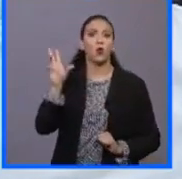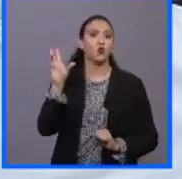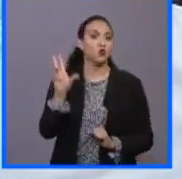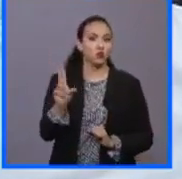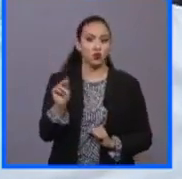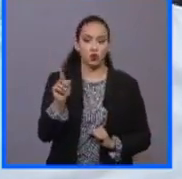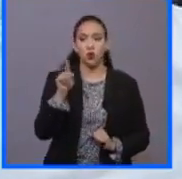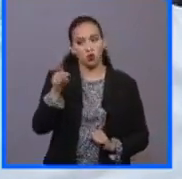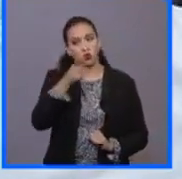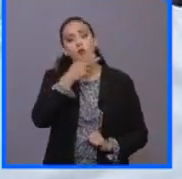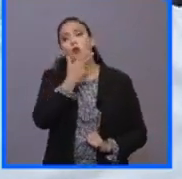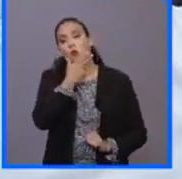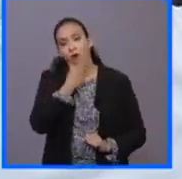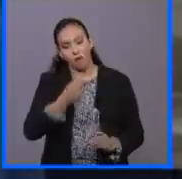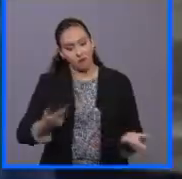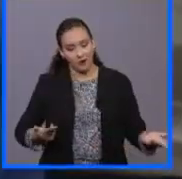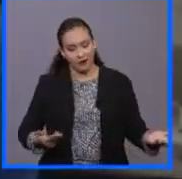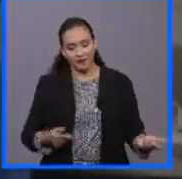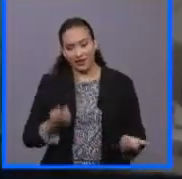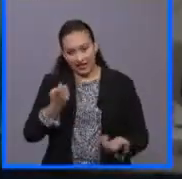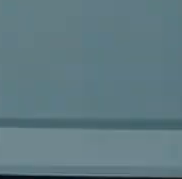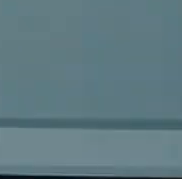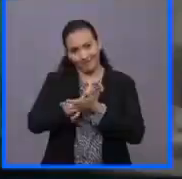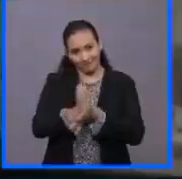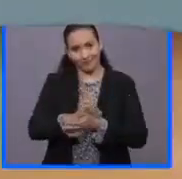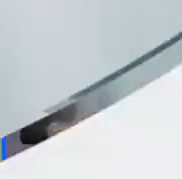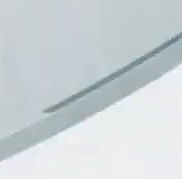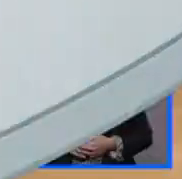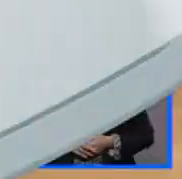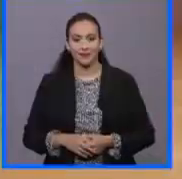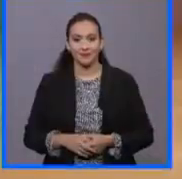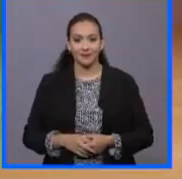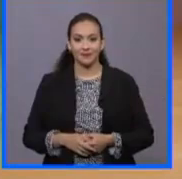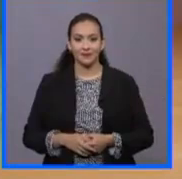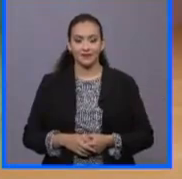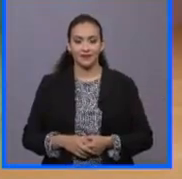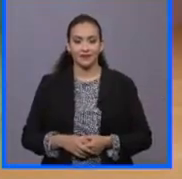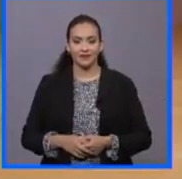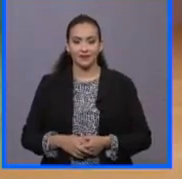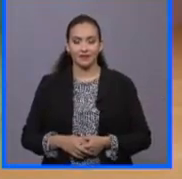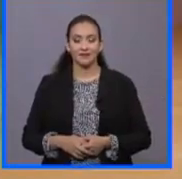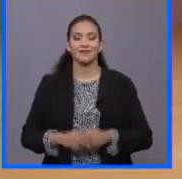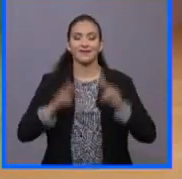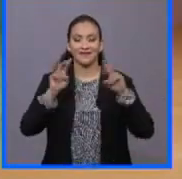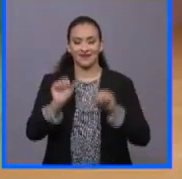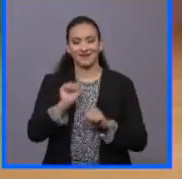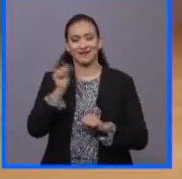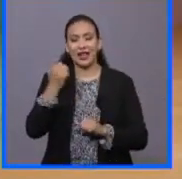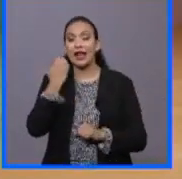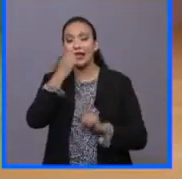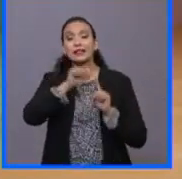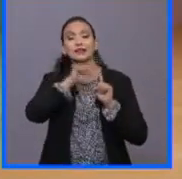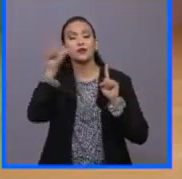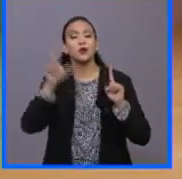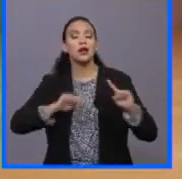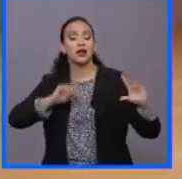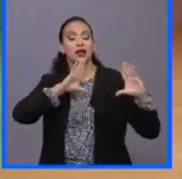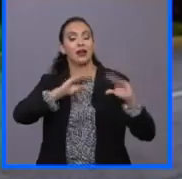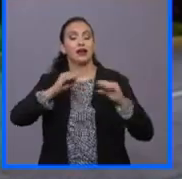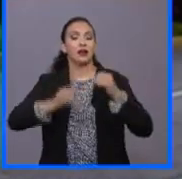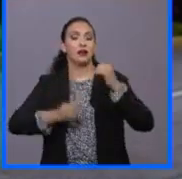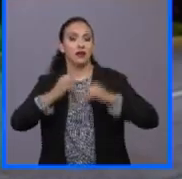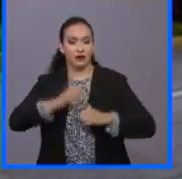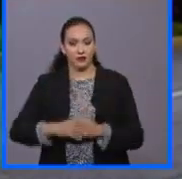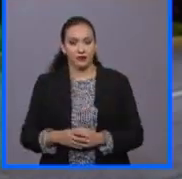improcedente por ser hombre. En más temas, la Escuela Federal de Formación